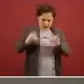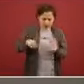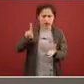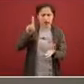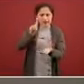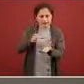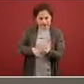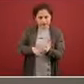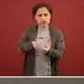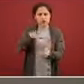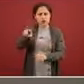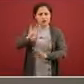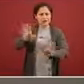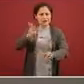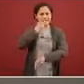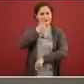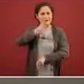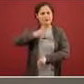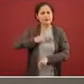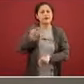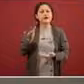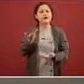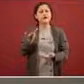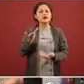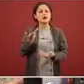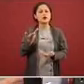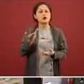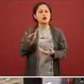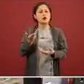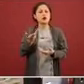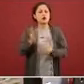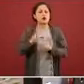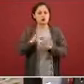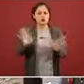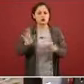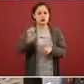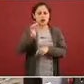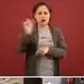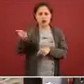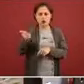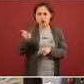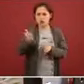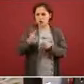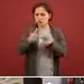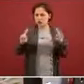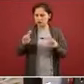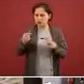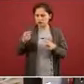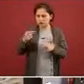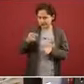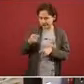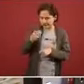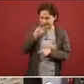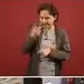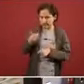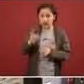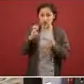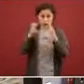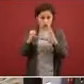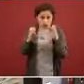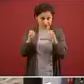una condición pues, muy por delante del resto del país, ¿podríamos decir ya que son los focos rojos? Ayer hablaba